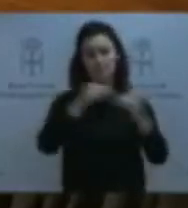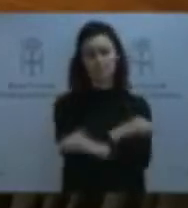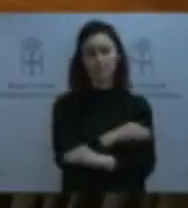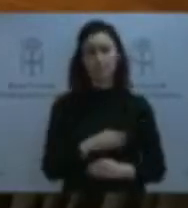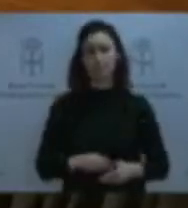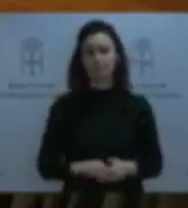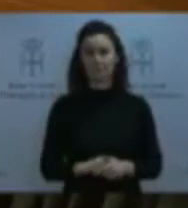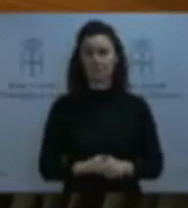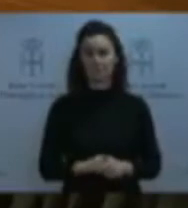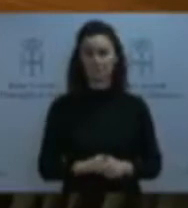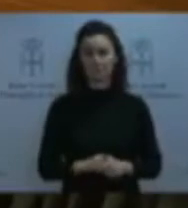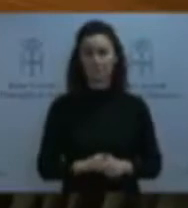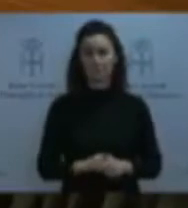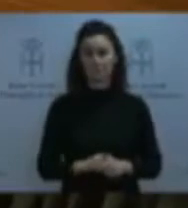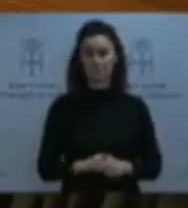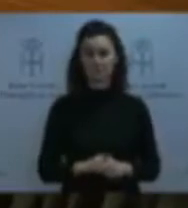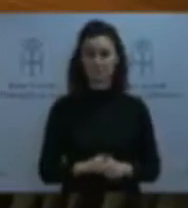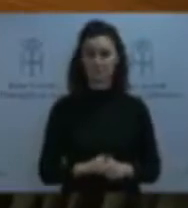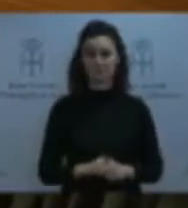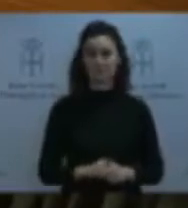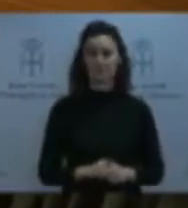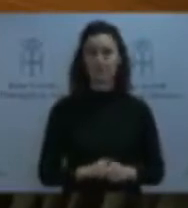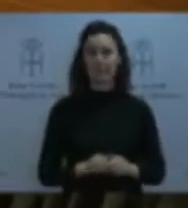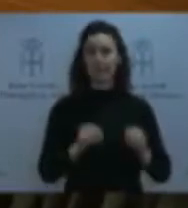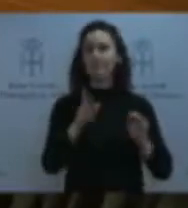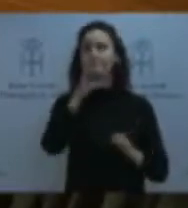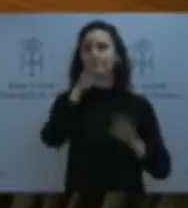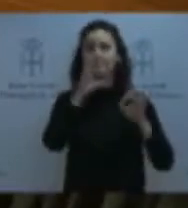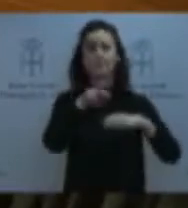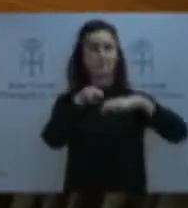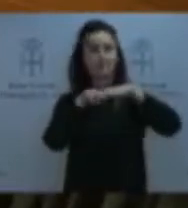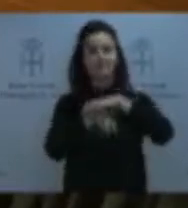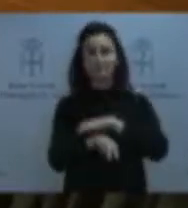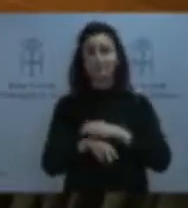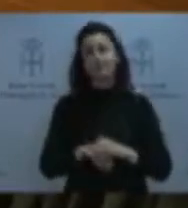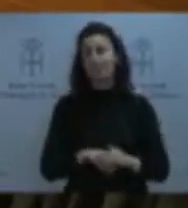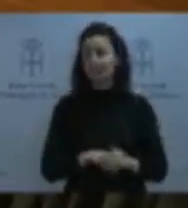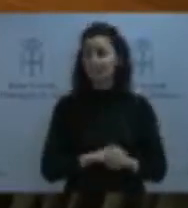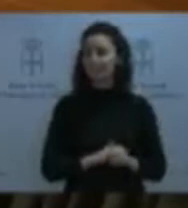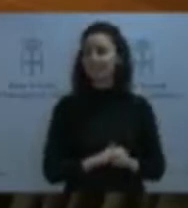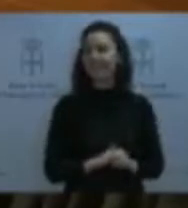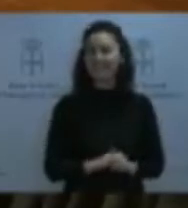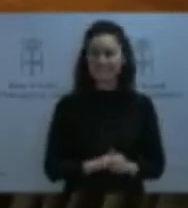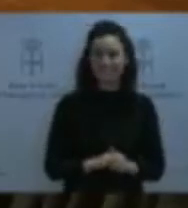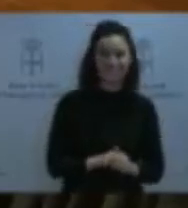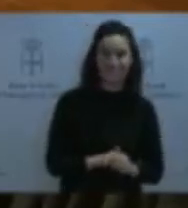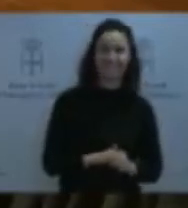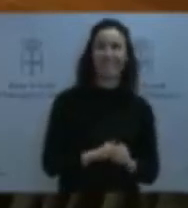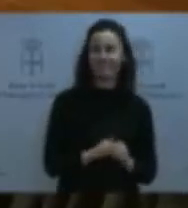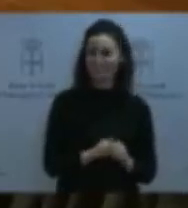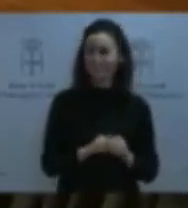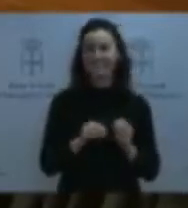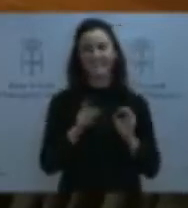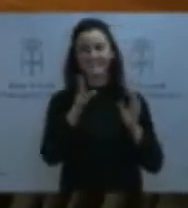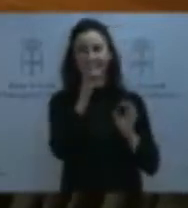solo la cuestión de las resonancias, los tiempos de seguimiento tanto en primeras consultas como en consultas de seguimiento son